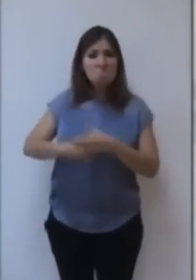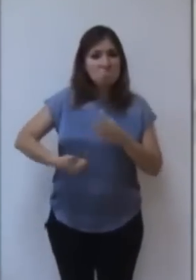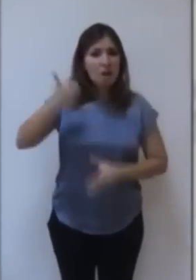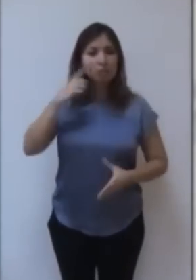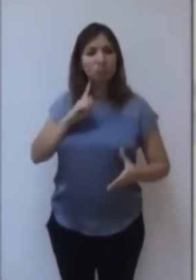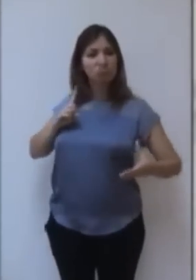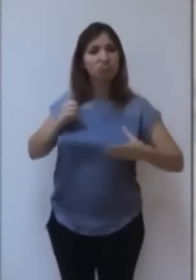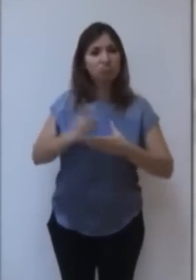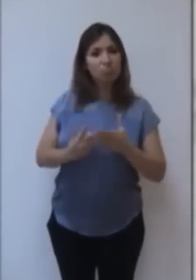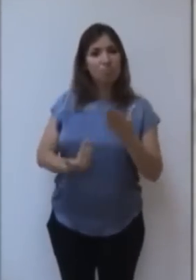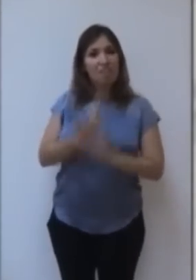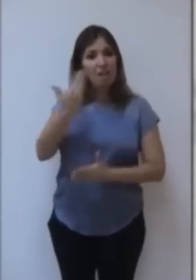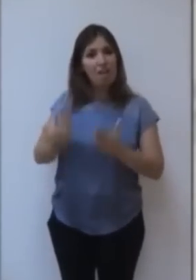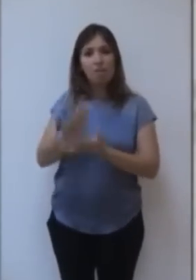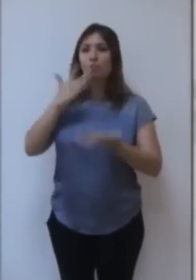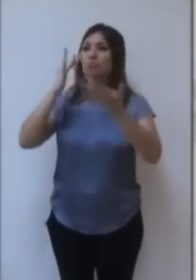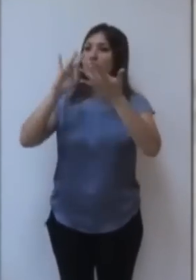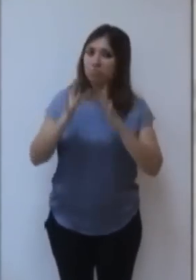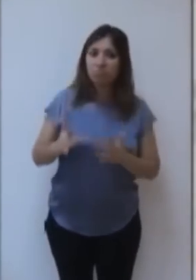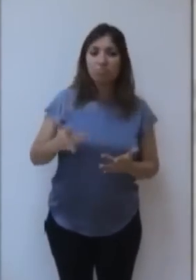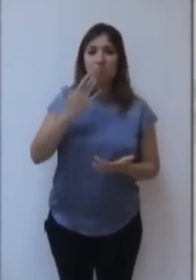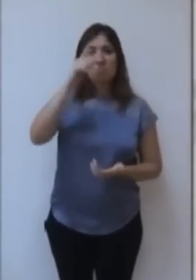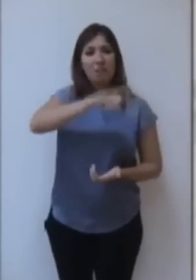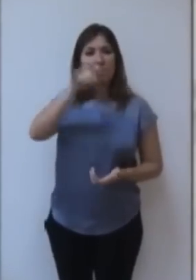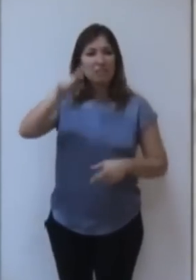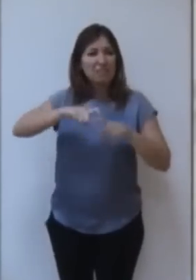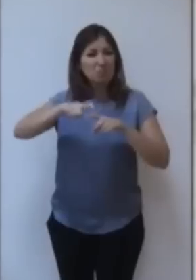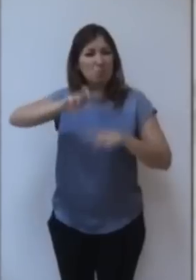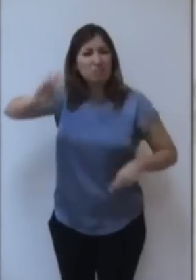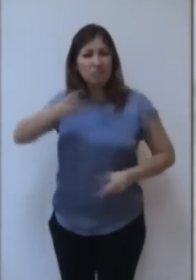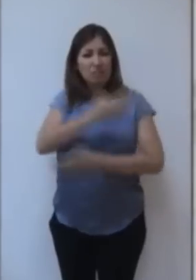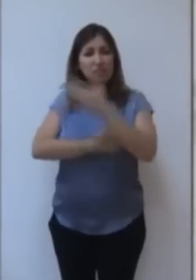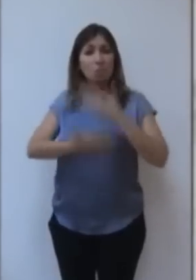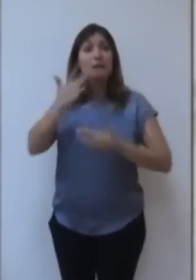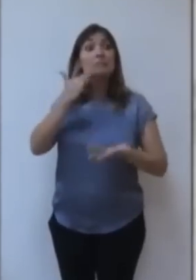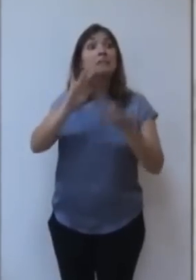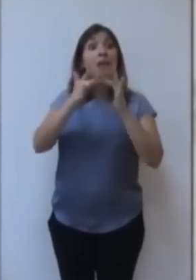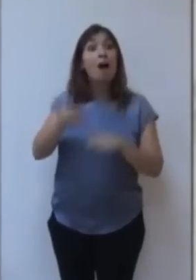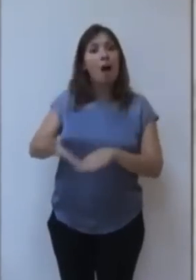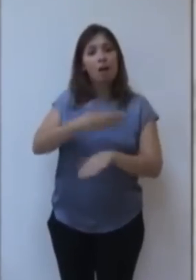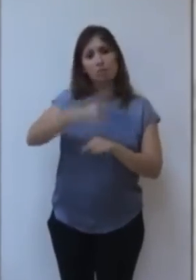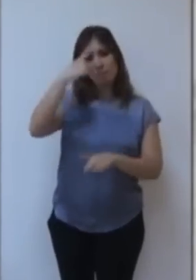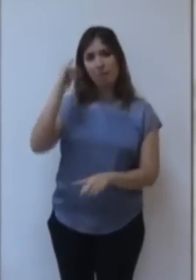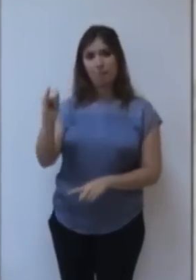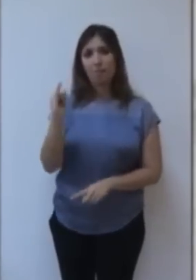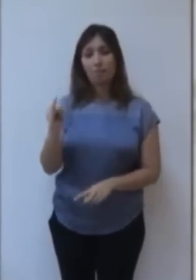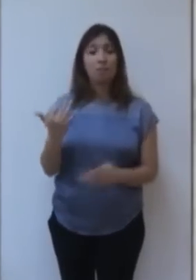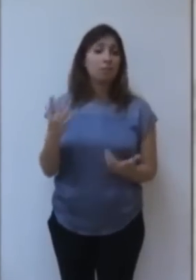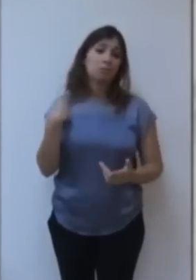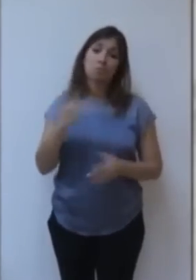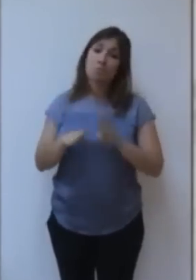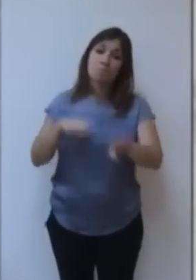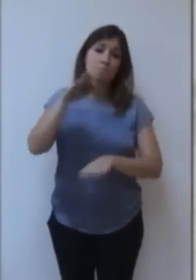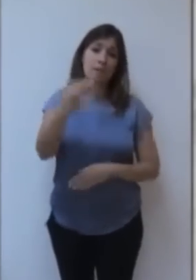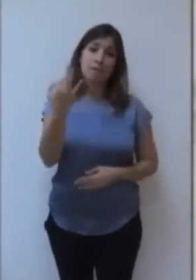la que en el día a día todo el mundo tuviera contacto con personas con todo tipo de discapacidad, pues acordarían más de ellas, ¿no? Pero tenemos que dar un